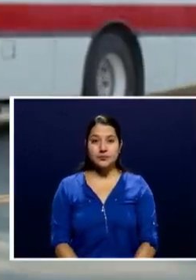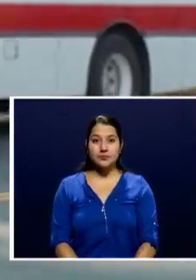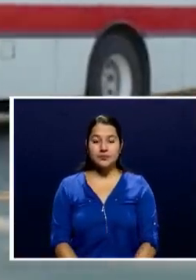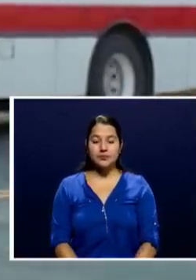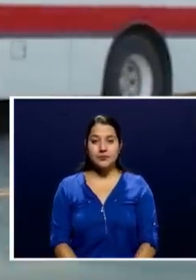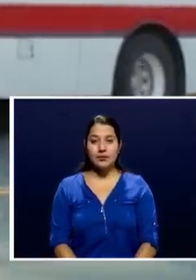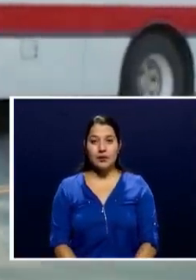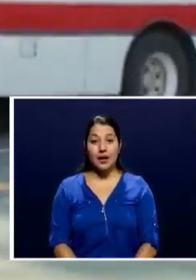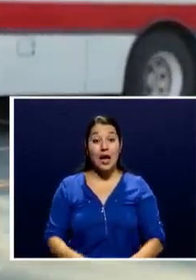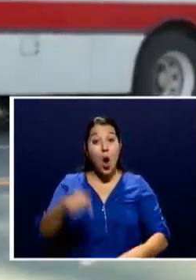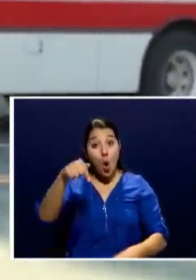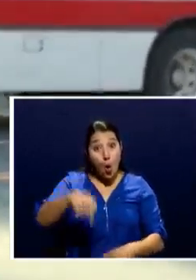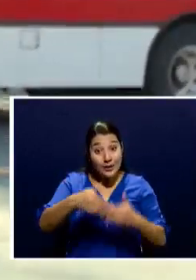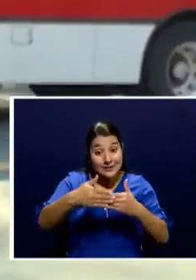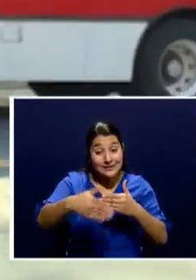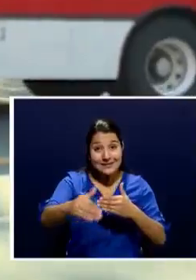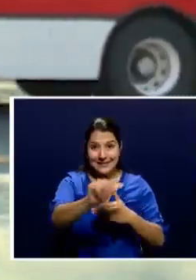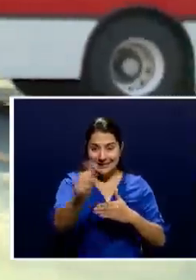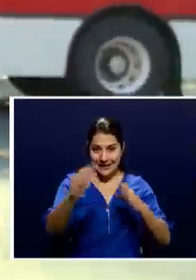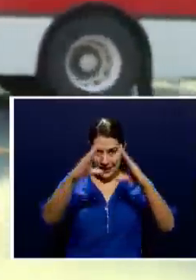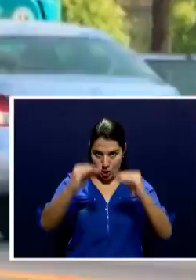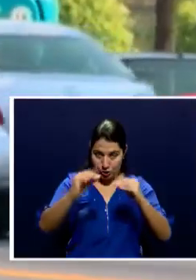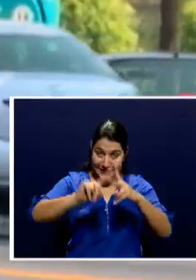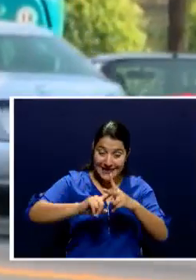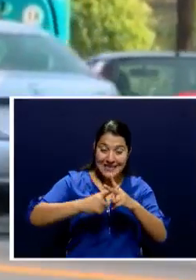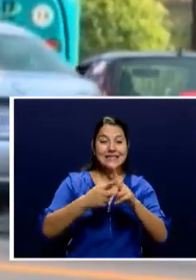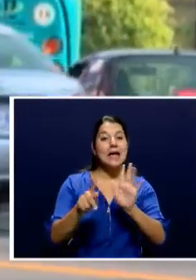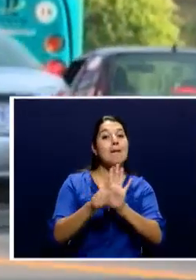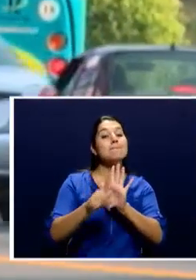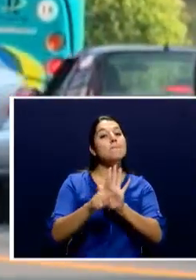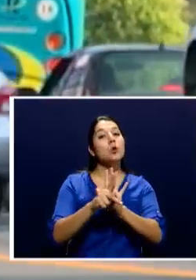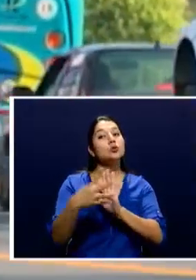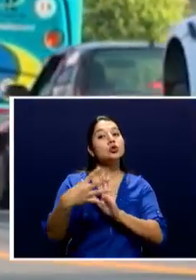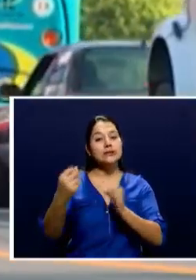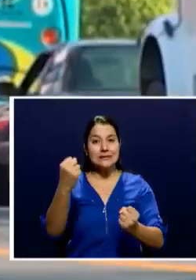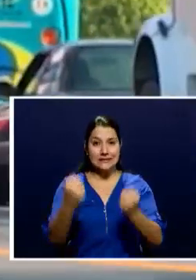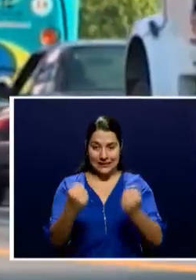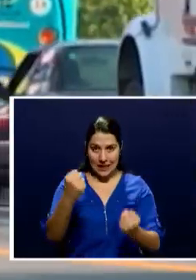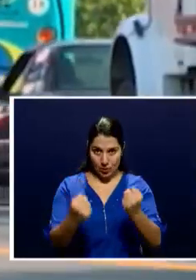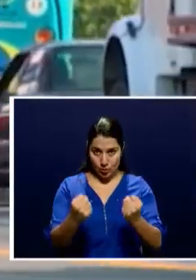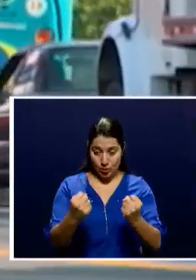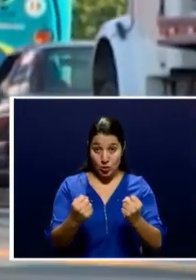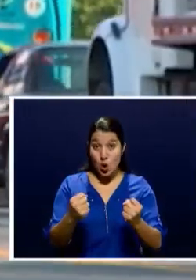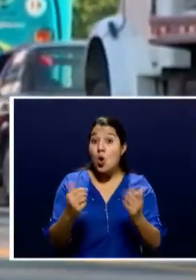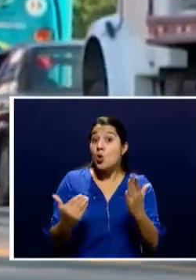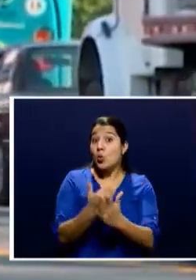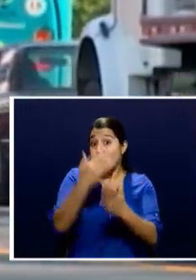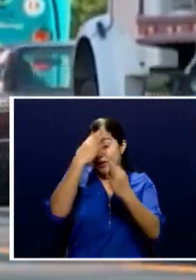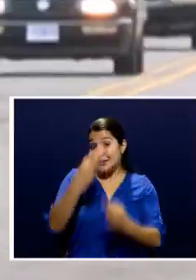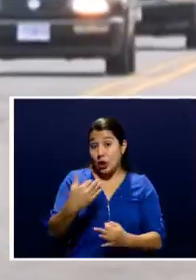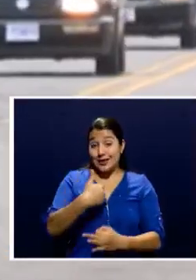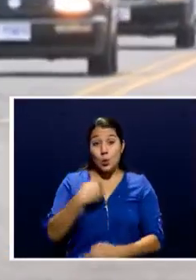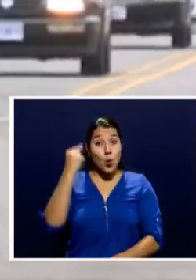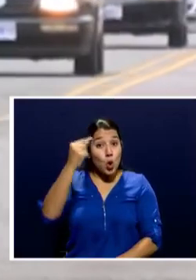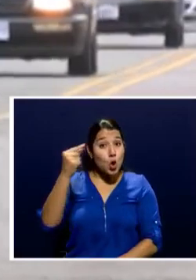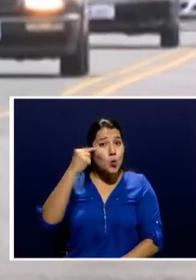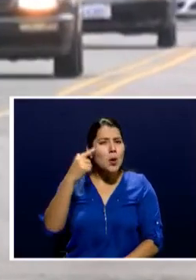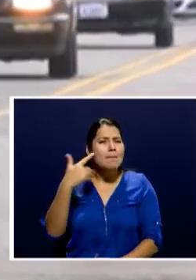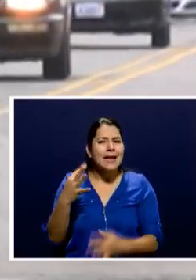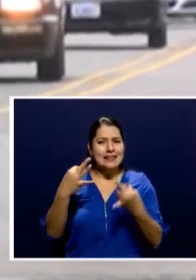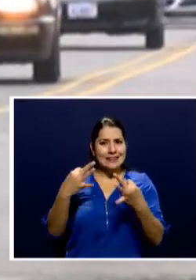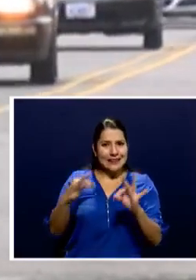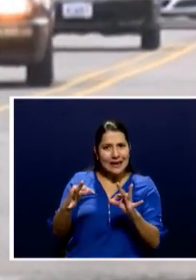A partir de las 10 de la noche iniciará a funcionar la restricción vehicular sanitaria, una de las nuevas medidas que ha tomado el gobierno para buscar